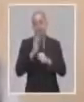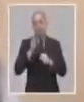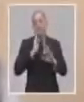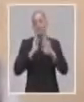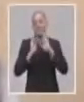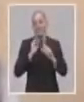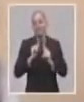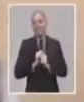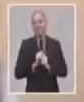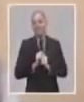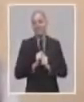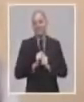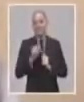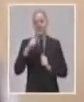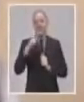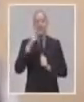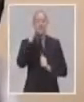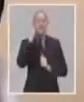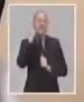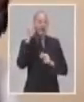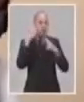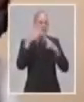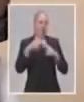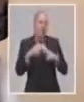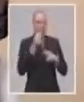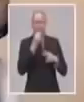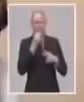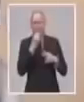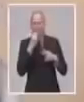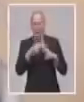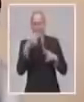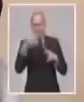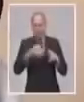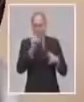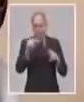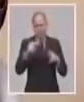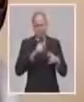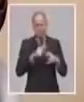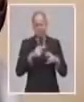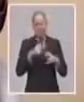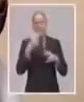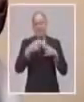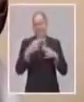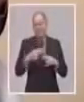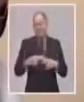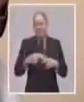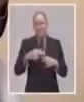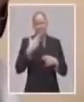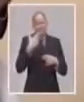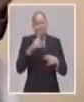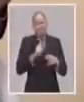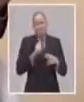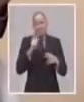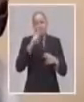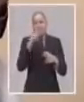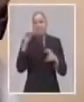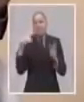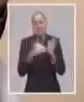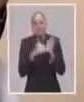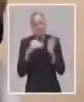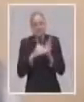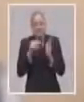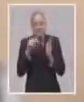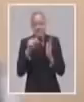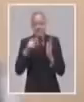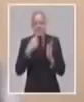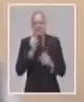Y aquí es importante que se sepa que la famosa inteligencia artificial, si bien es inteligencia, también tenemos que tener